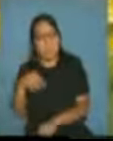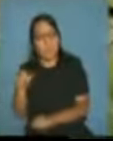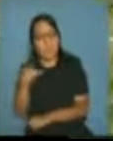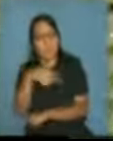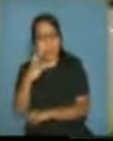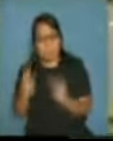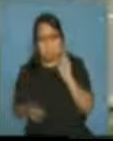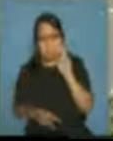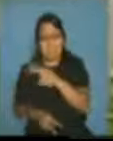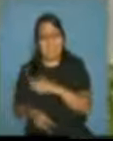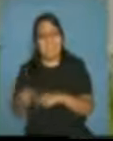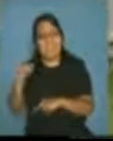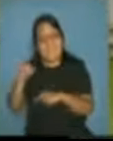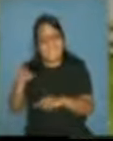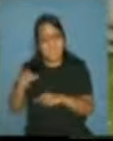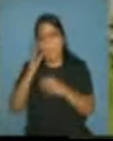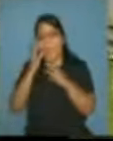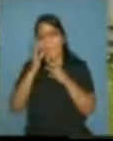Miren,